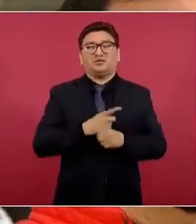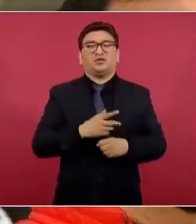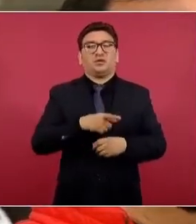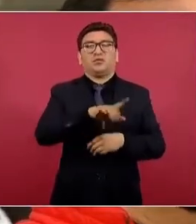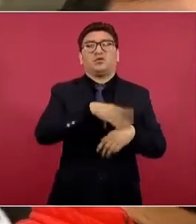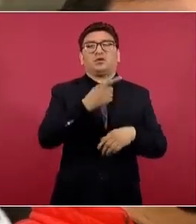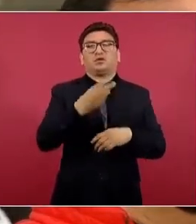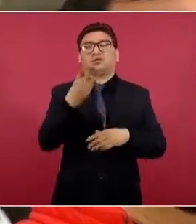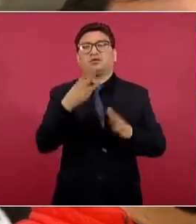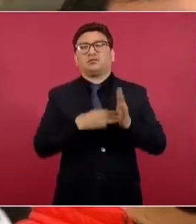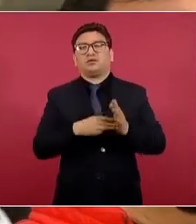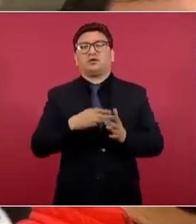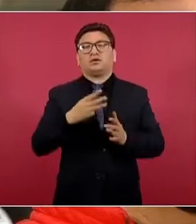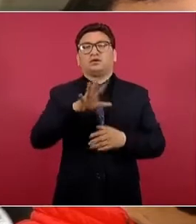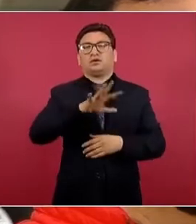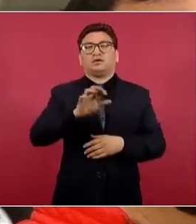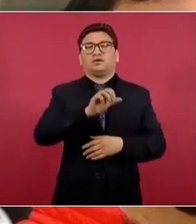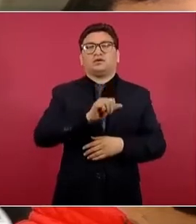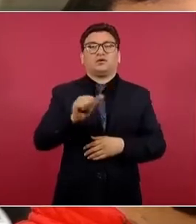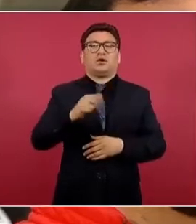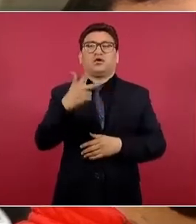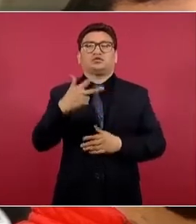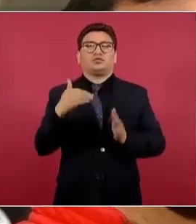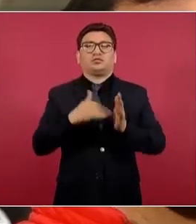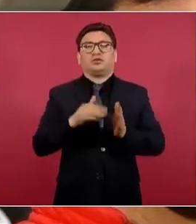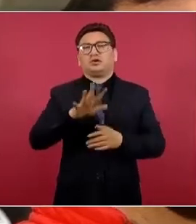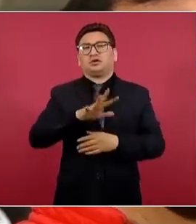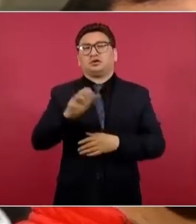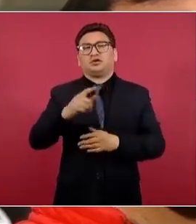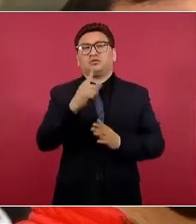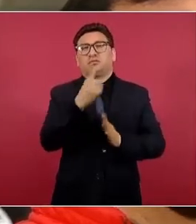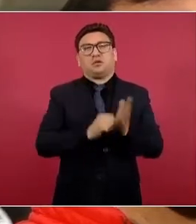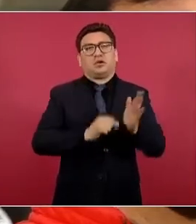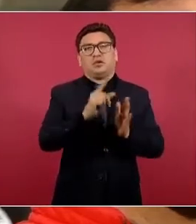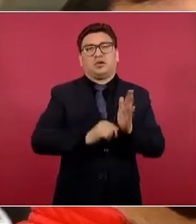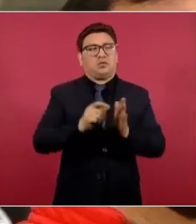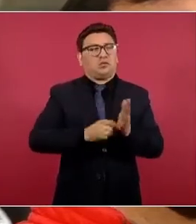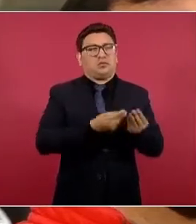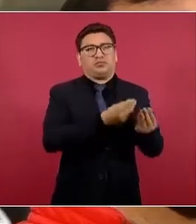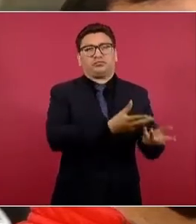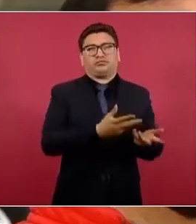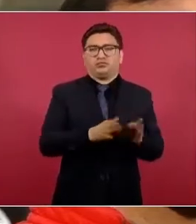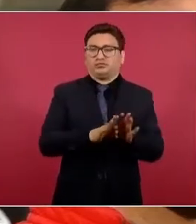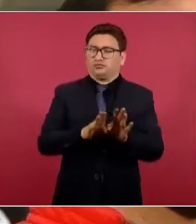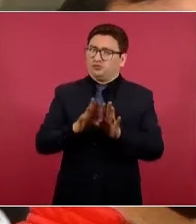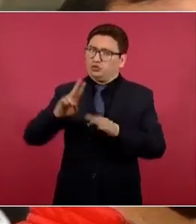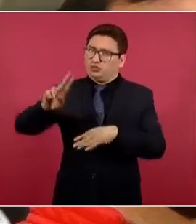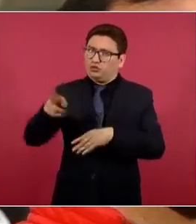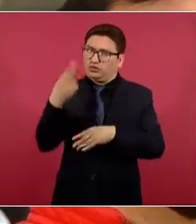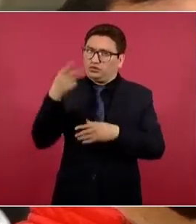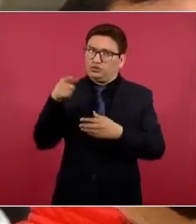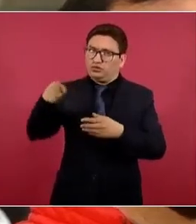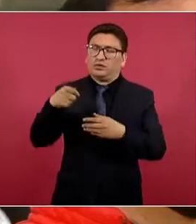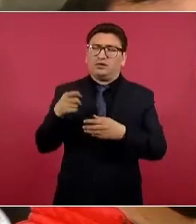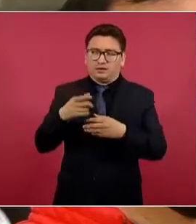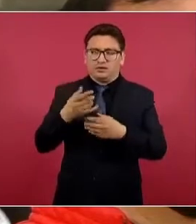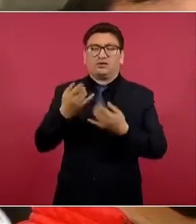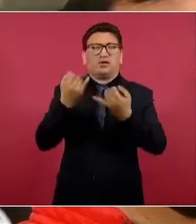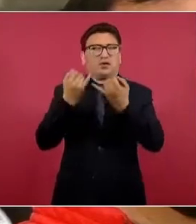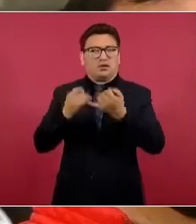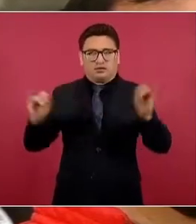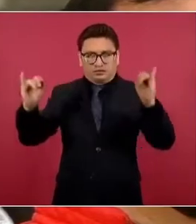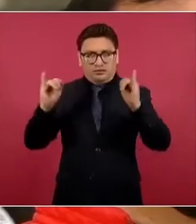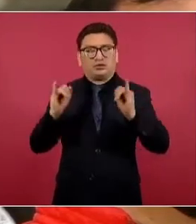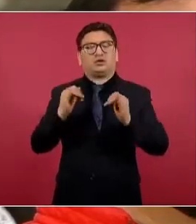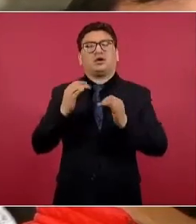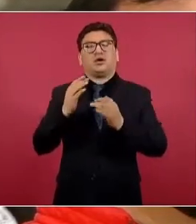entre 3,500 y 8,500 pesos mensuales. Pues la universidad sabemos que es autónoma